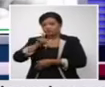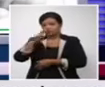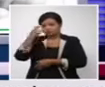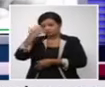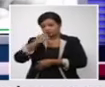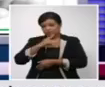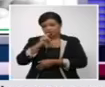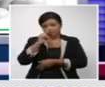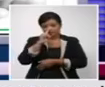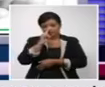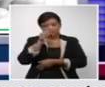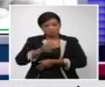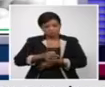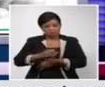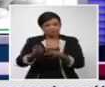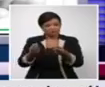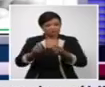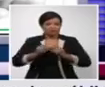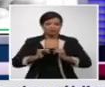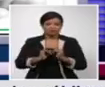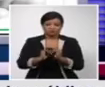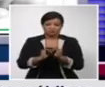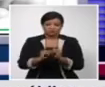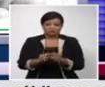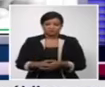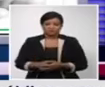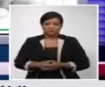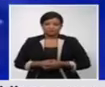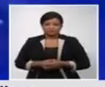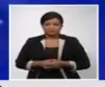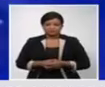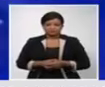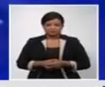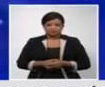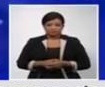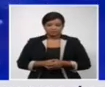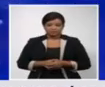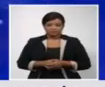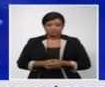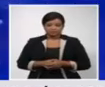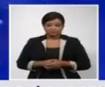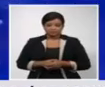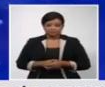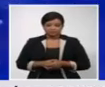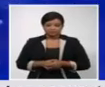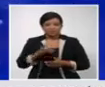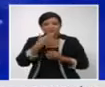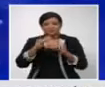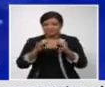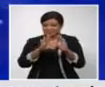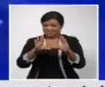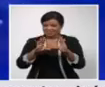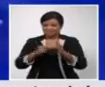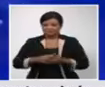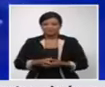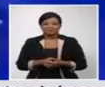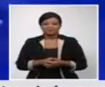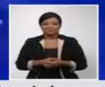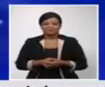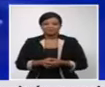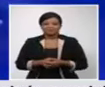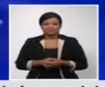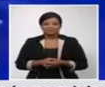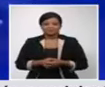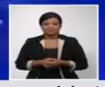García, director nacional de epidemiología del Ministerio de Salud Pública. Bienvenido, doctor, muy buenos días para usted. Buenos días, Gisela, a ti, a todo